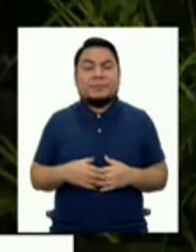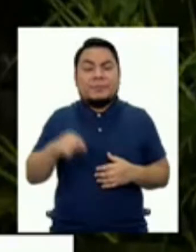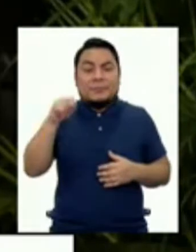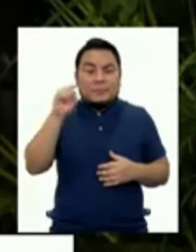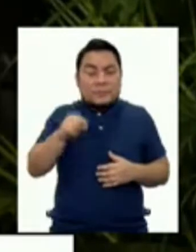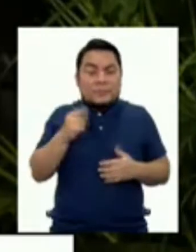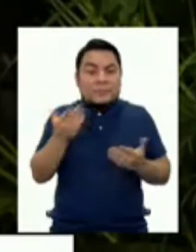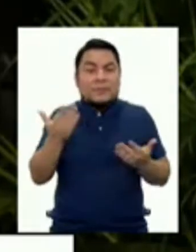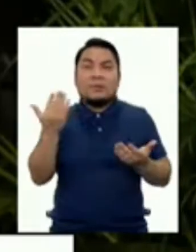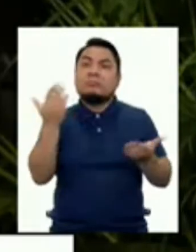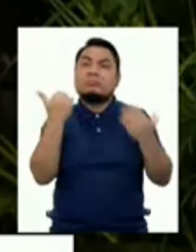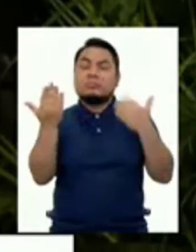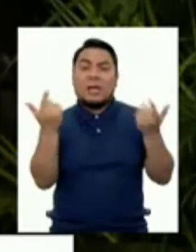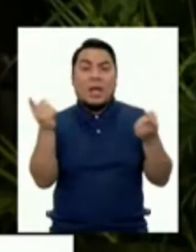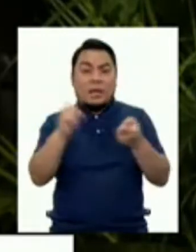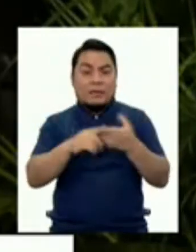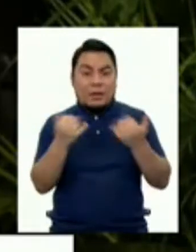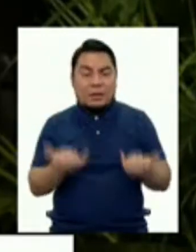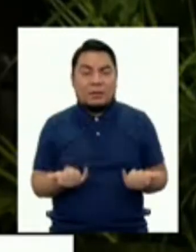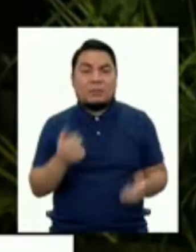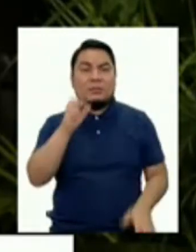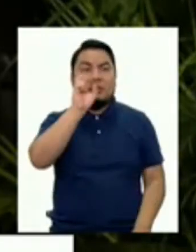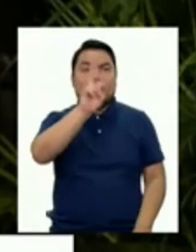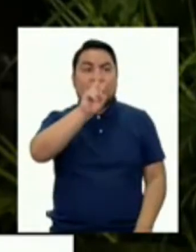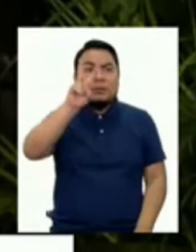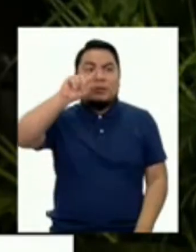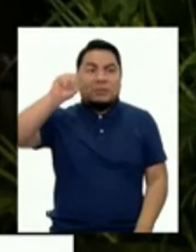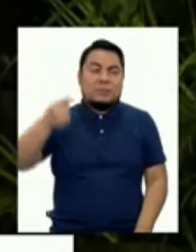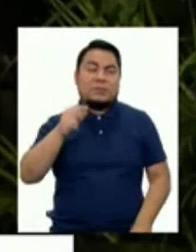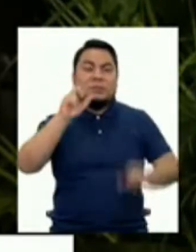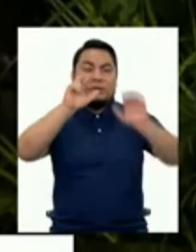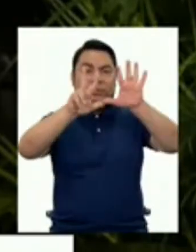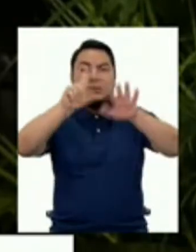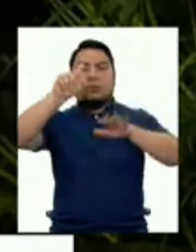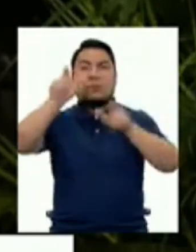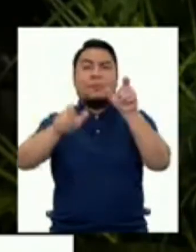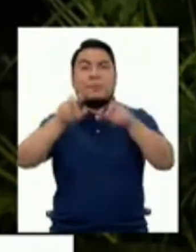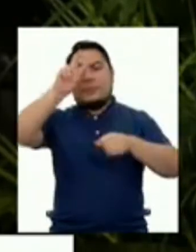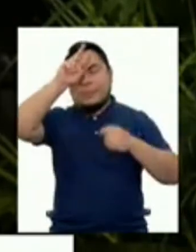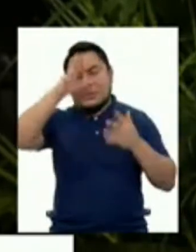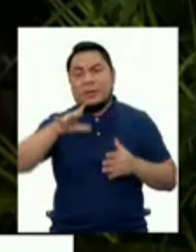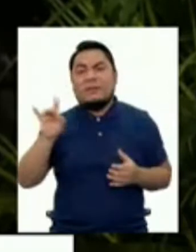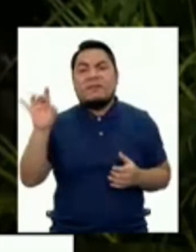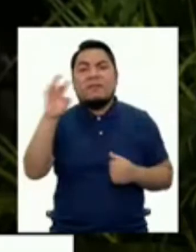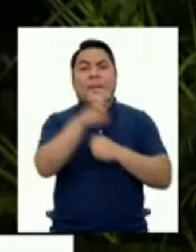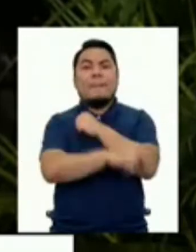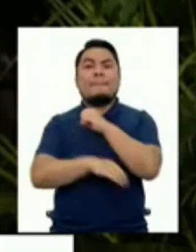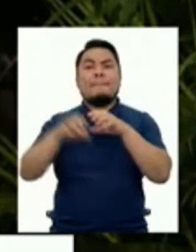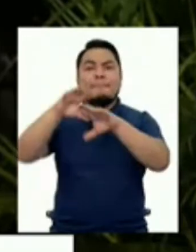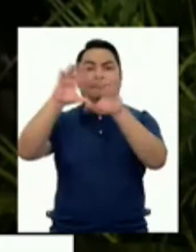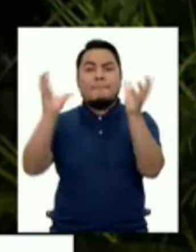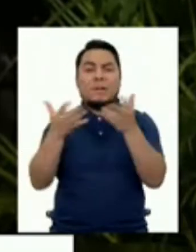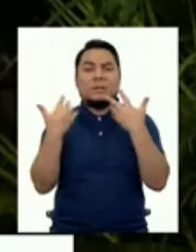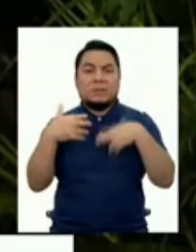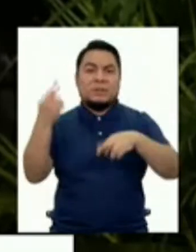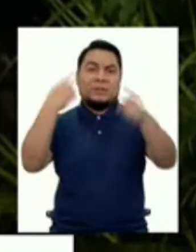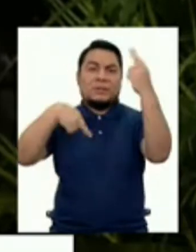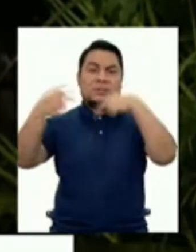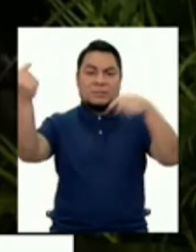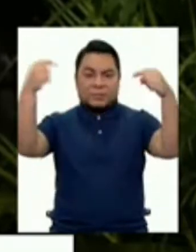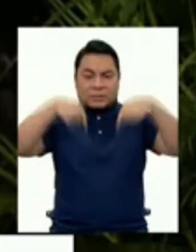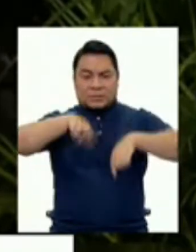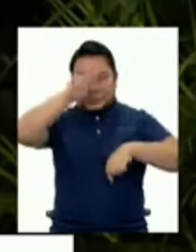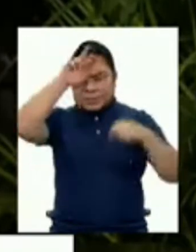consecuencia de ello, hasta la fecha son 22.281 peruanos de distintos países del mundo que han retornado a nuestro